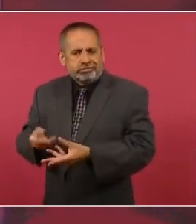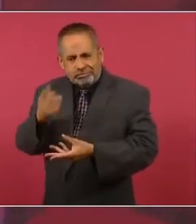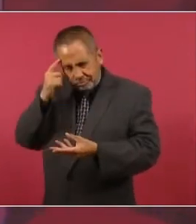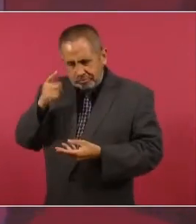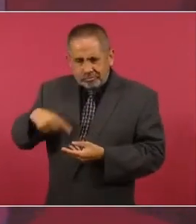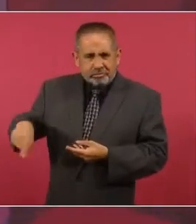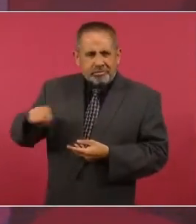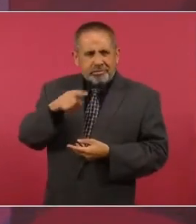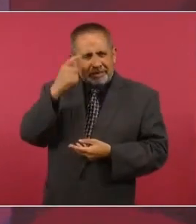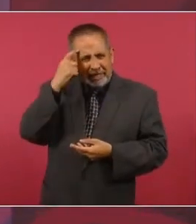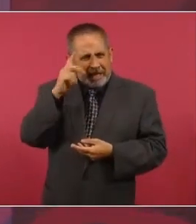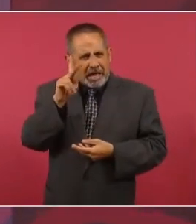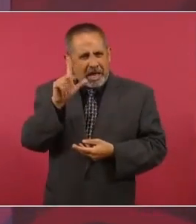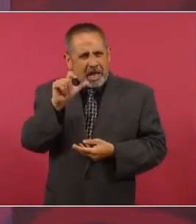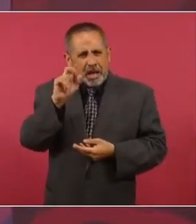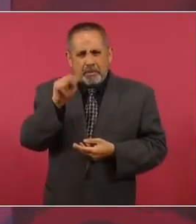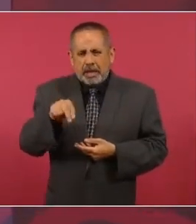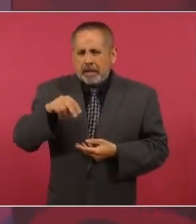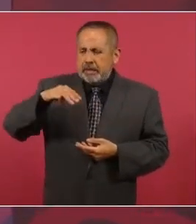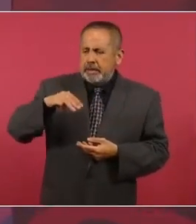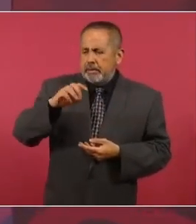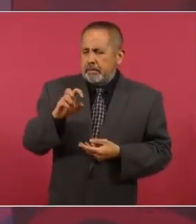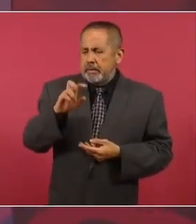con el Plan Mérida